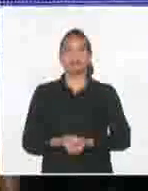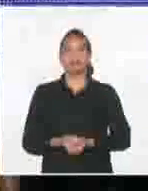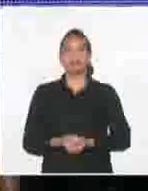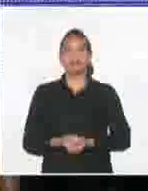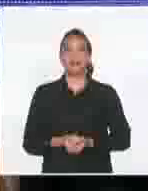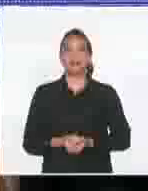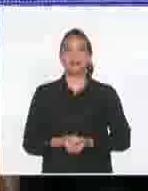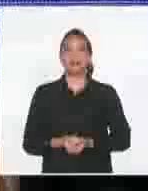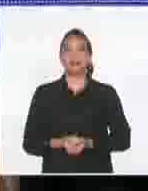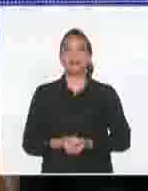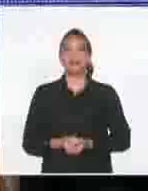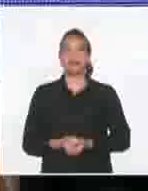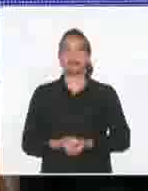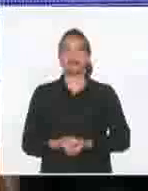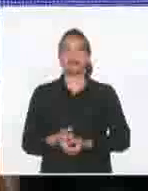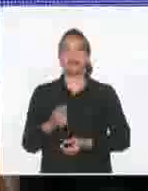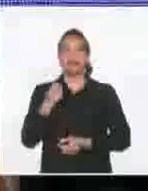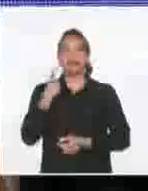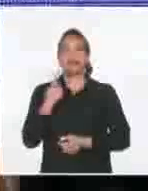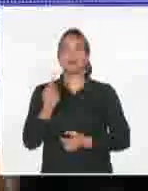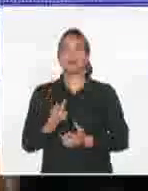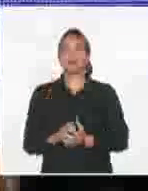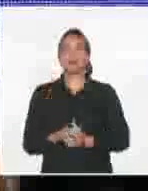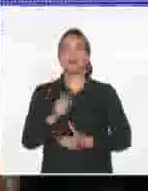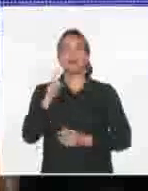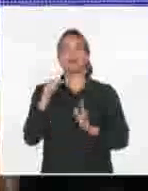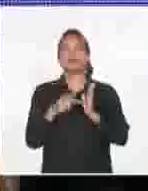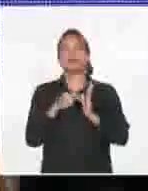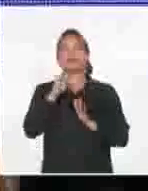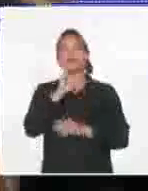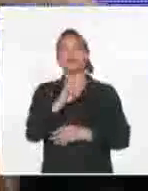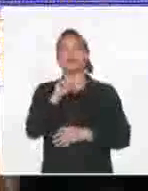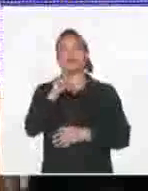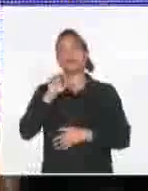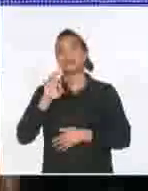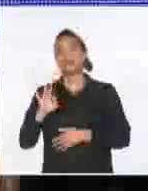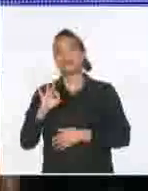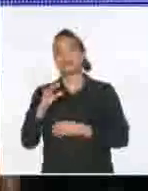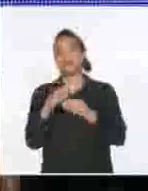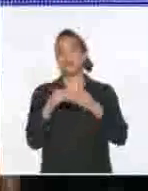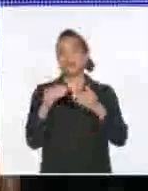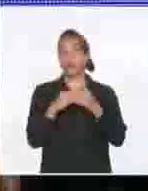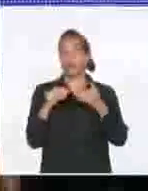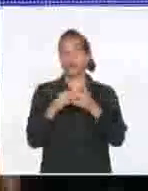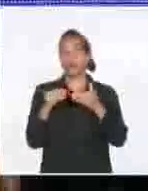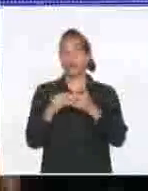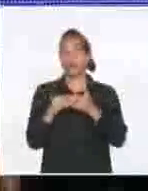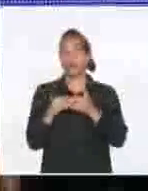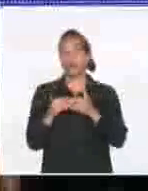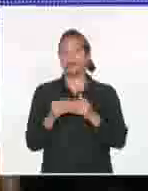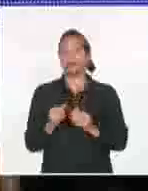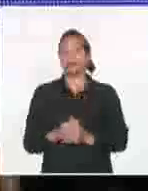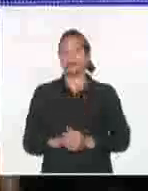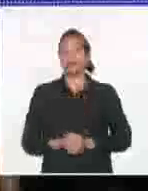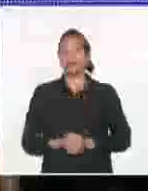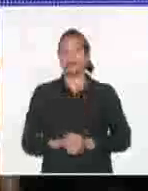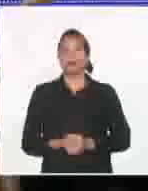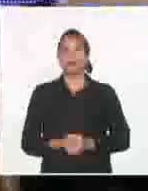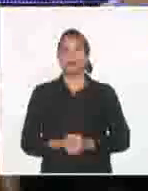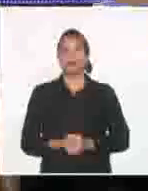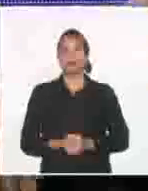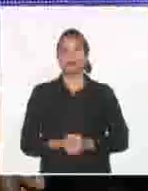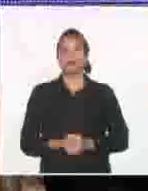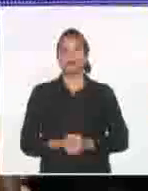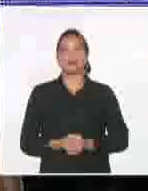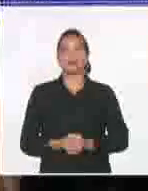exactamente 1.648 millones de dólares, con 1/3 de los impactos, de los daños del bloqueo